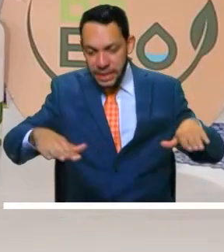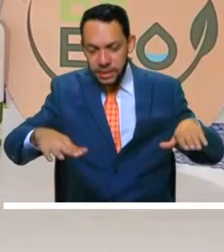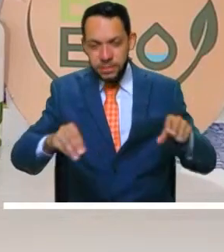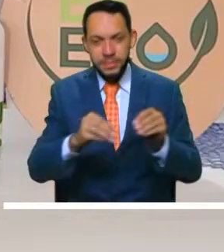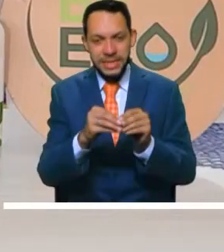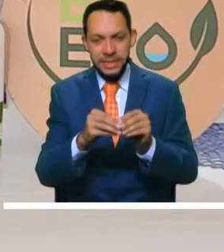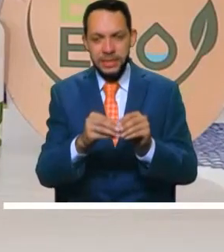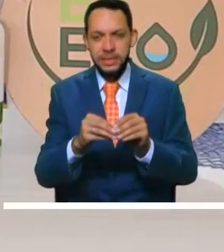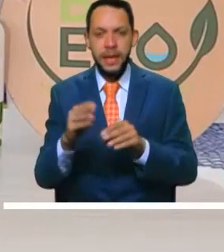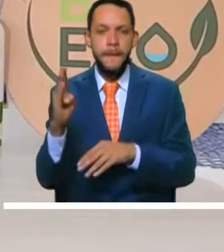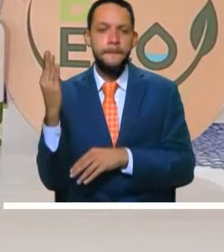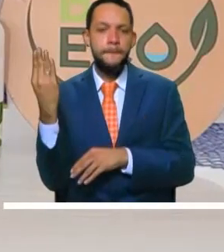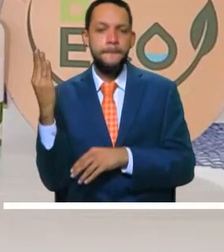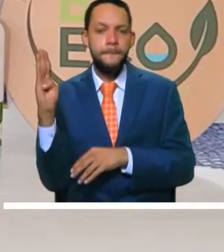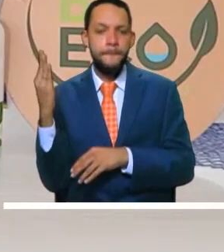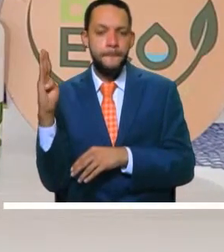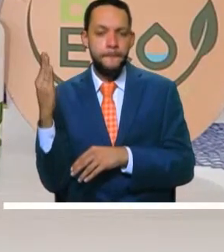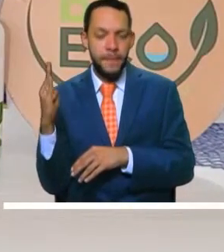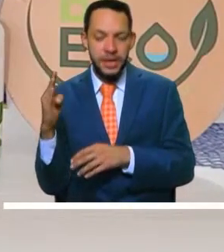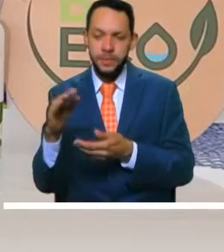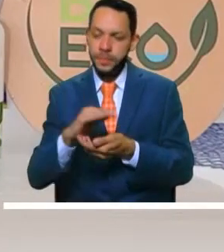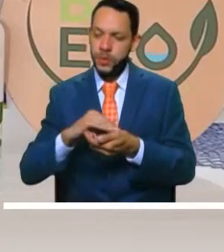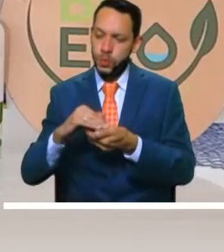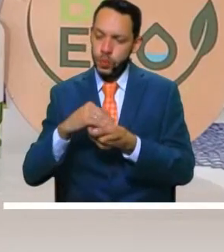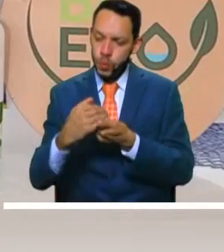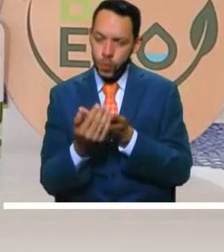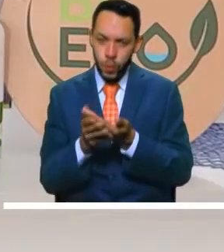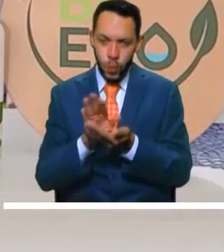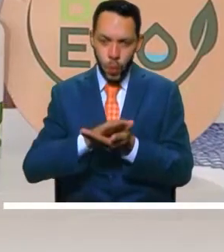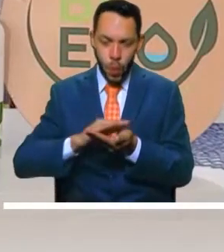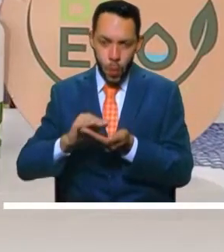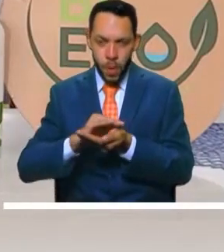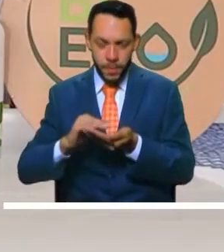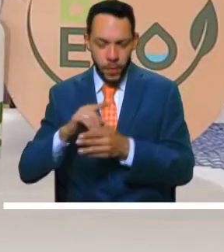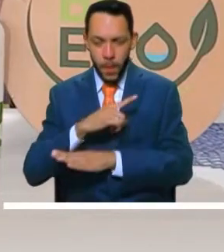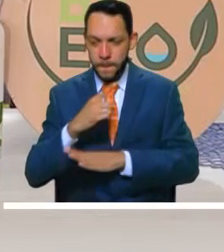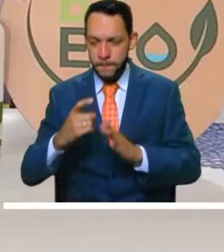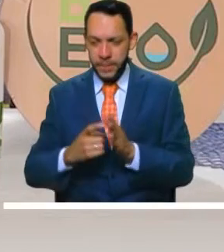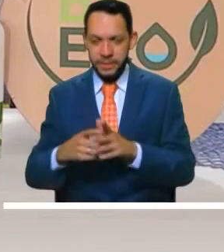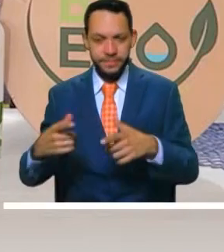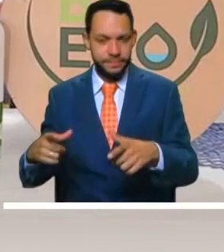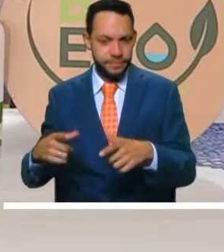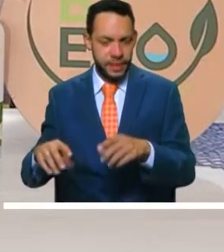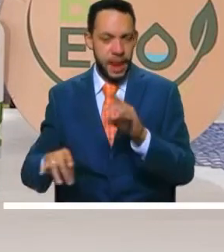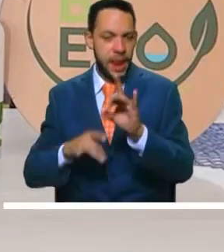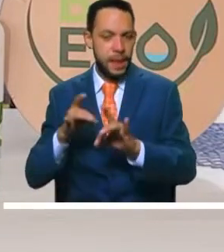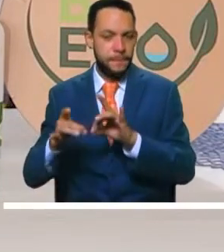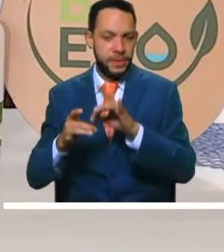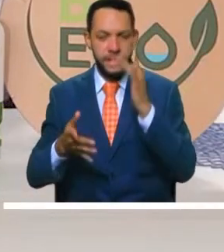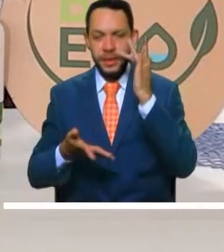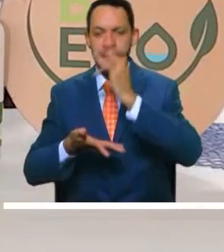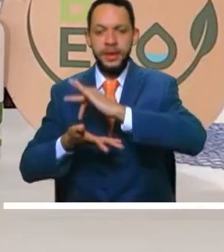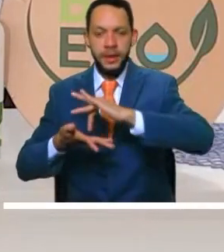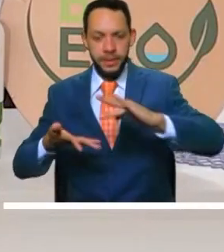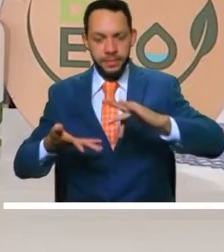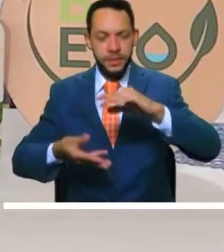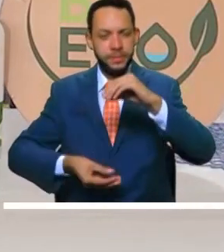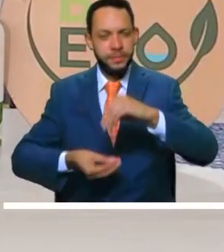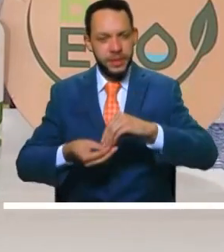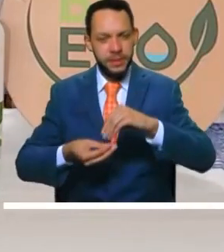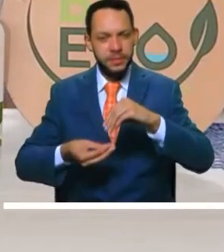baños, para lavar la loza y demás. Porque vemos patologías como